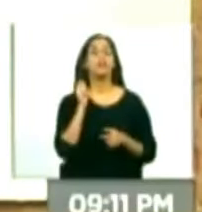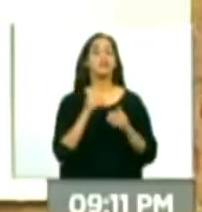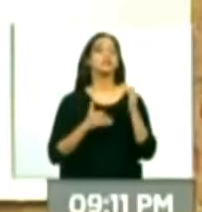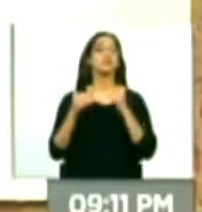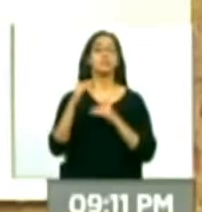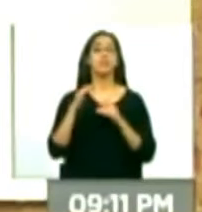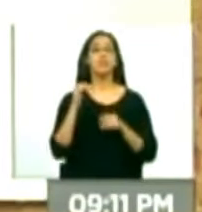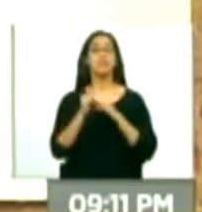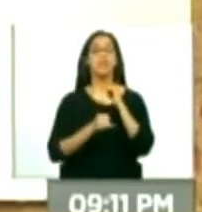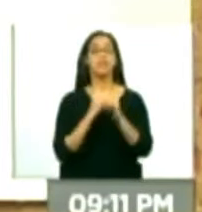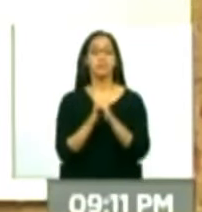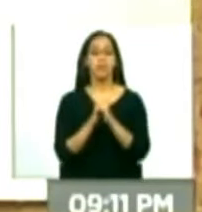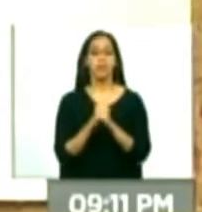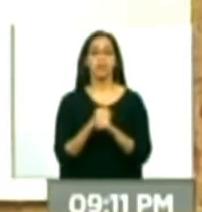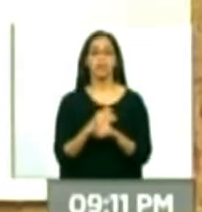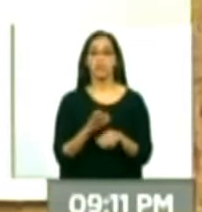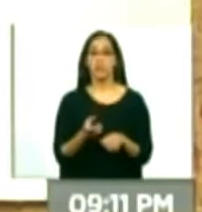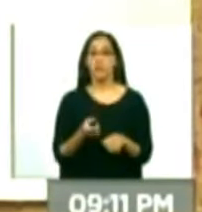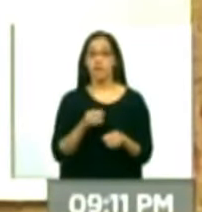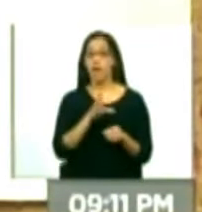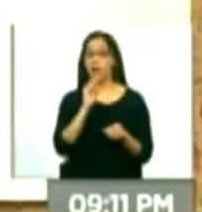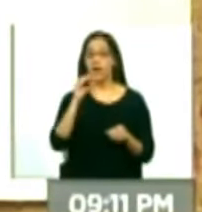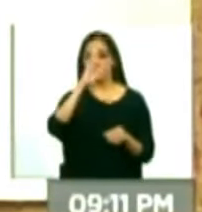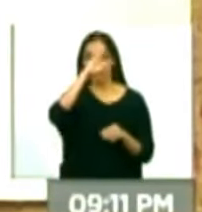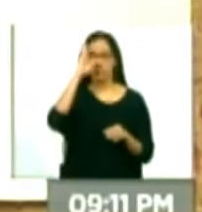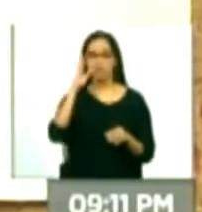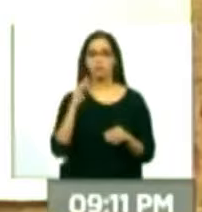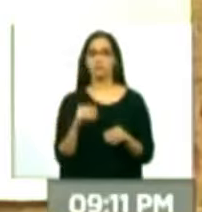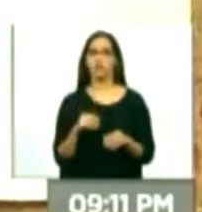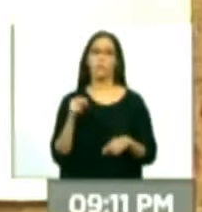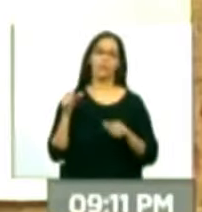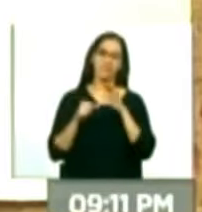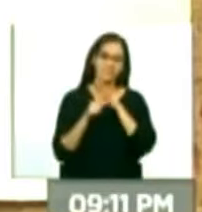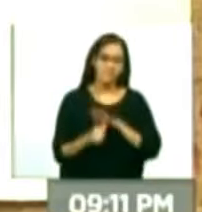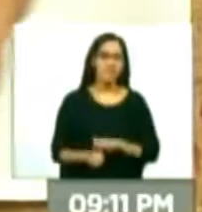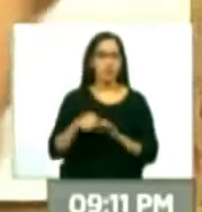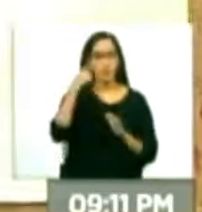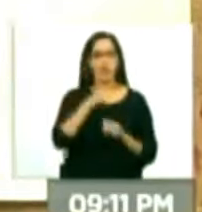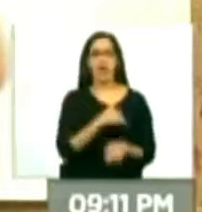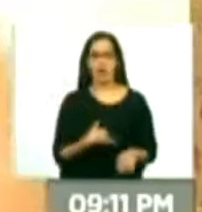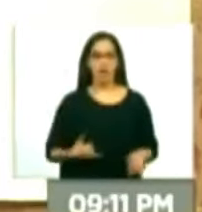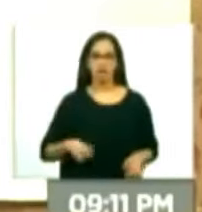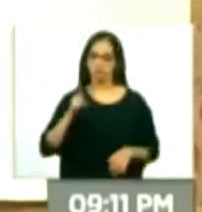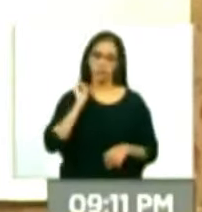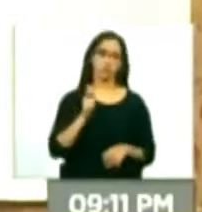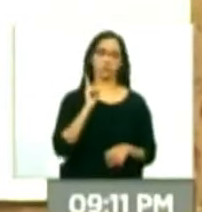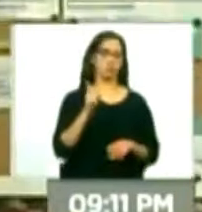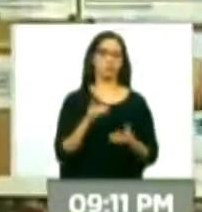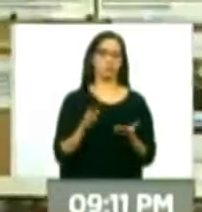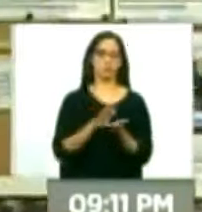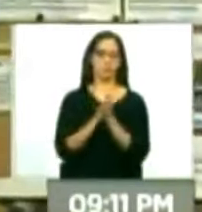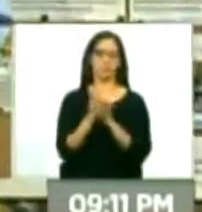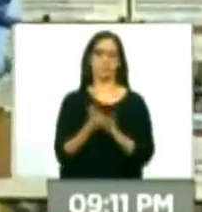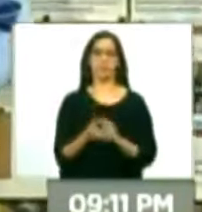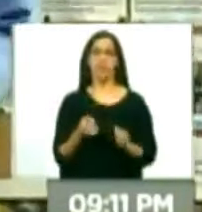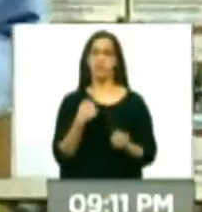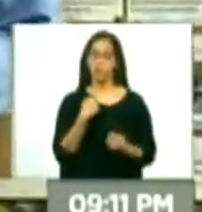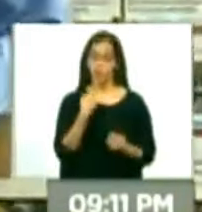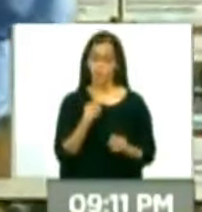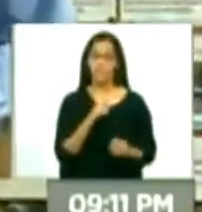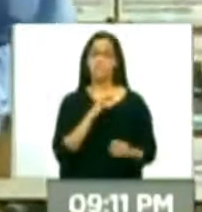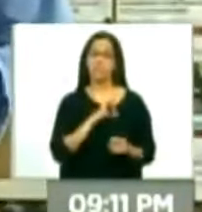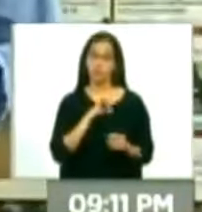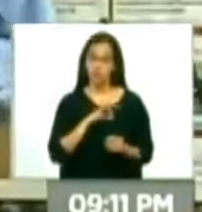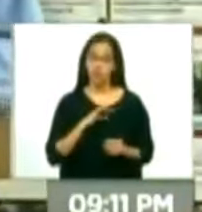Corte Penal Internacional declaración de Cabello. Someter a una población al hambre es un crimen de exterminio. Eso lo dice la señora